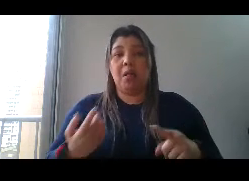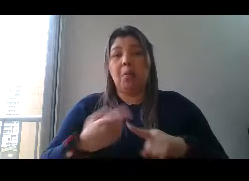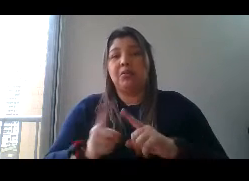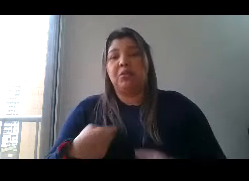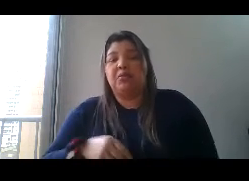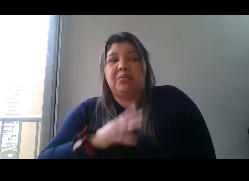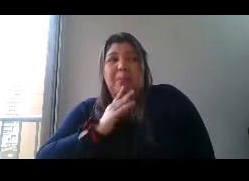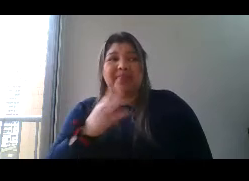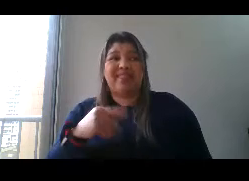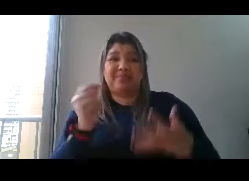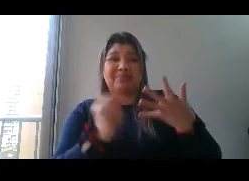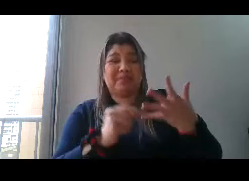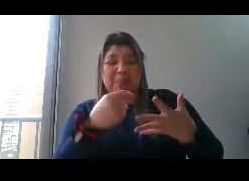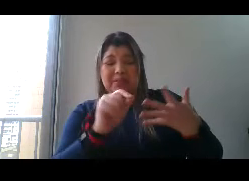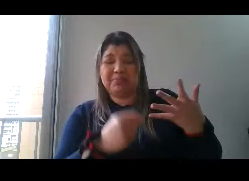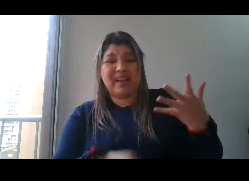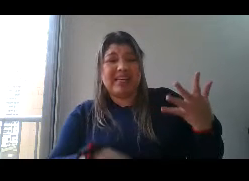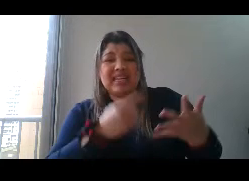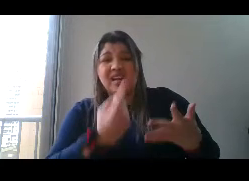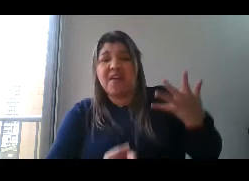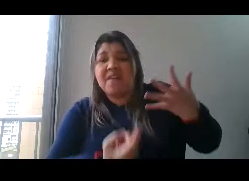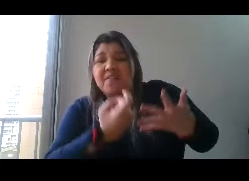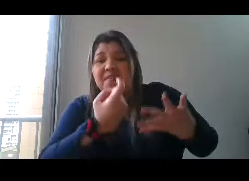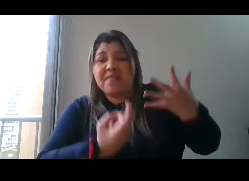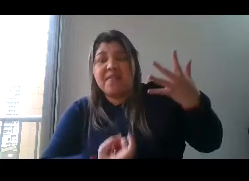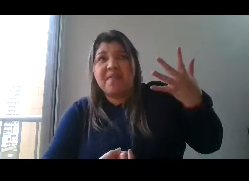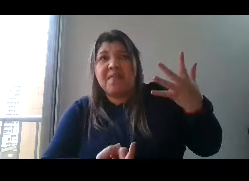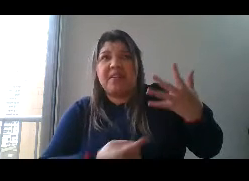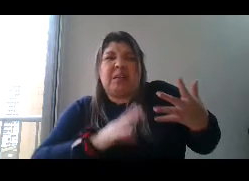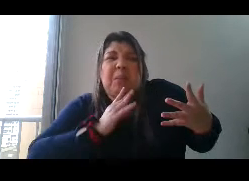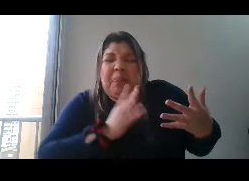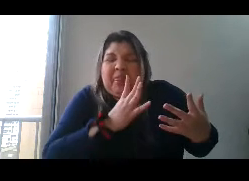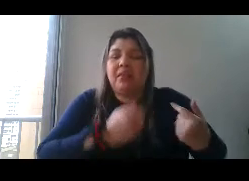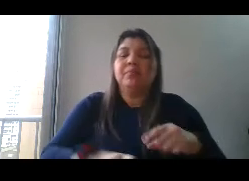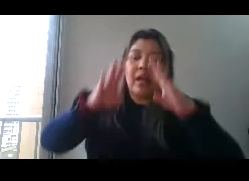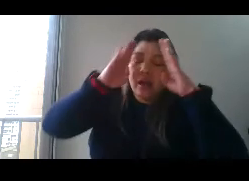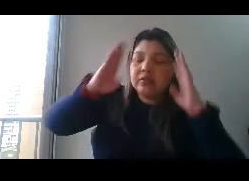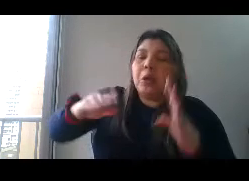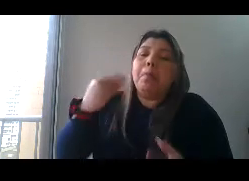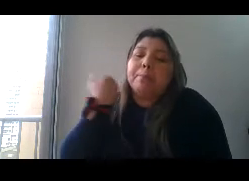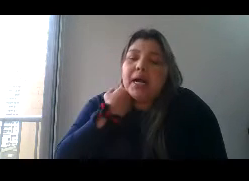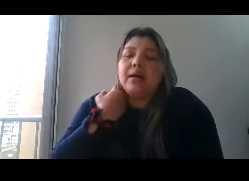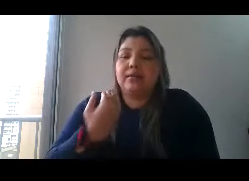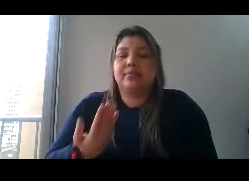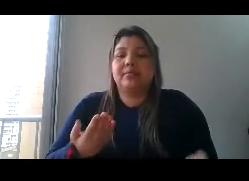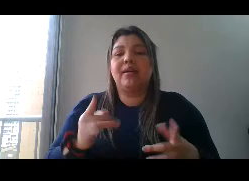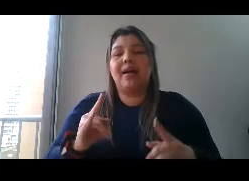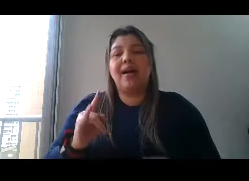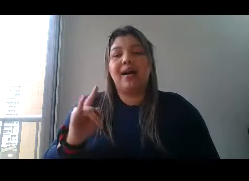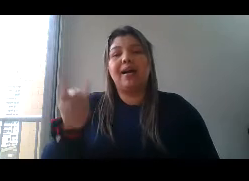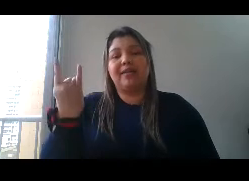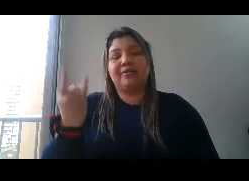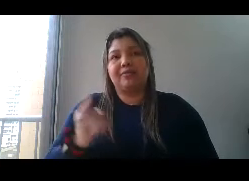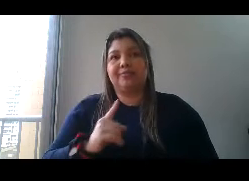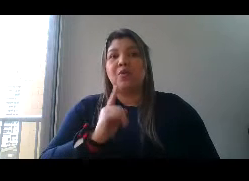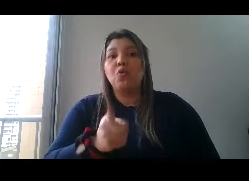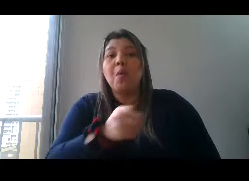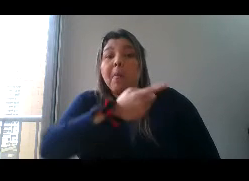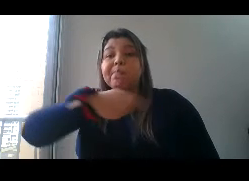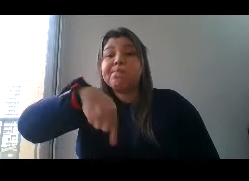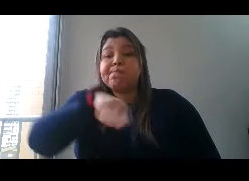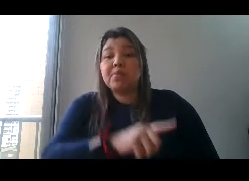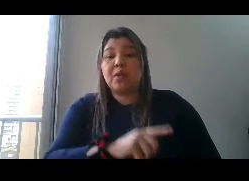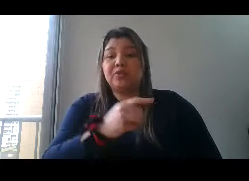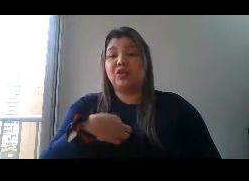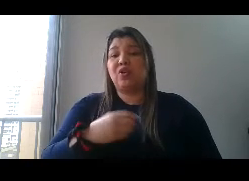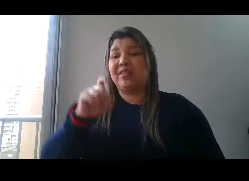la atención aún sabiendo de que me faltan ciertos elementos que en el equipo médico quirúrgico necesito otro